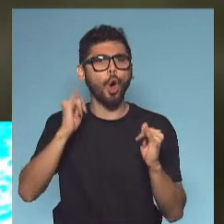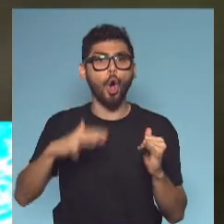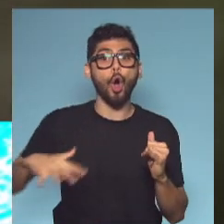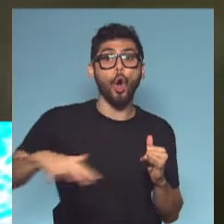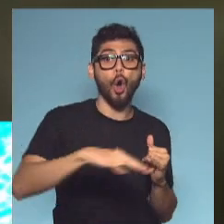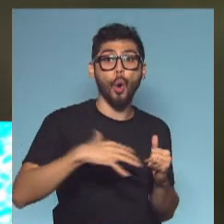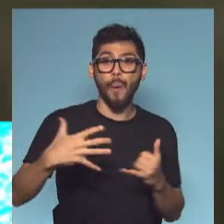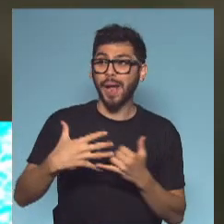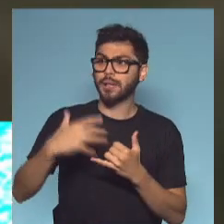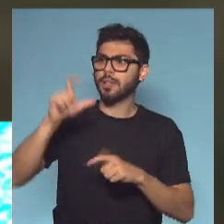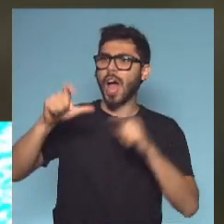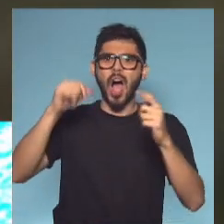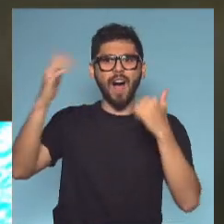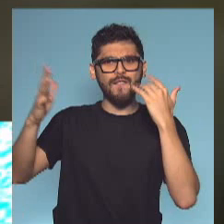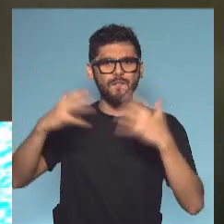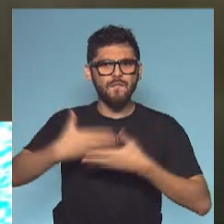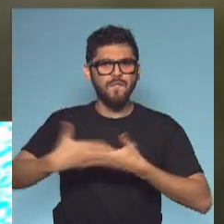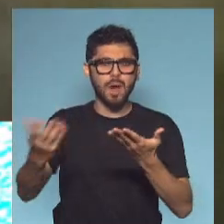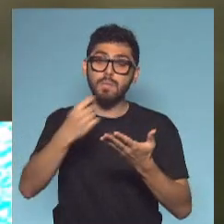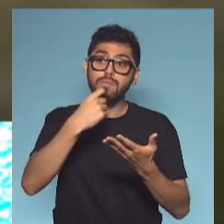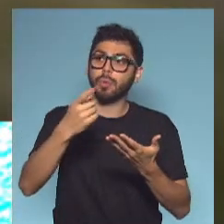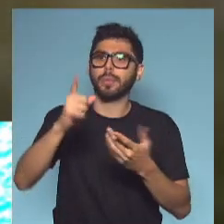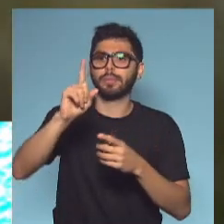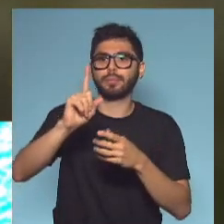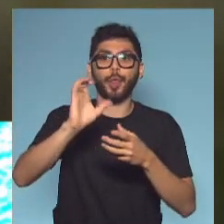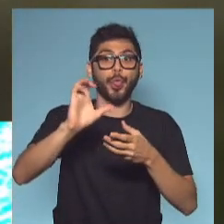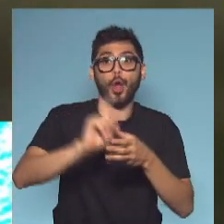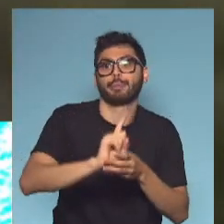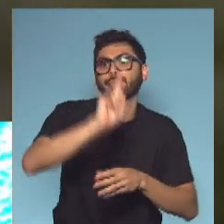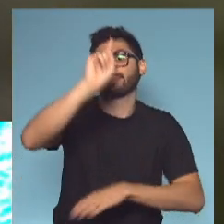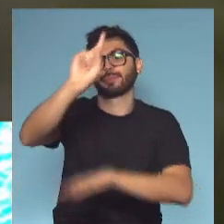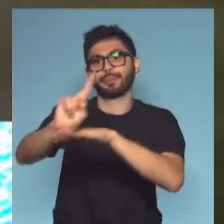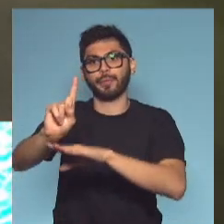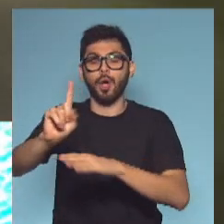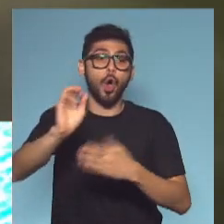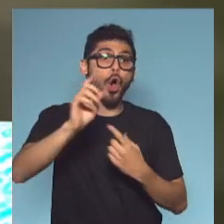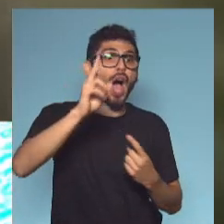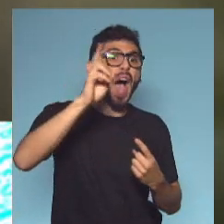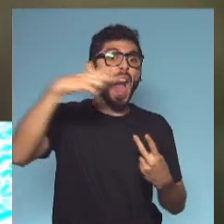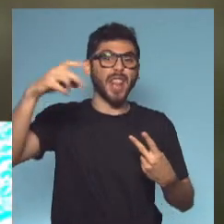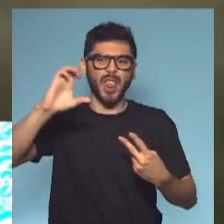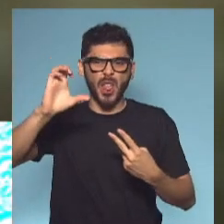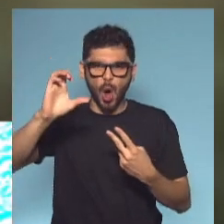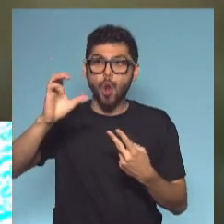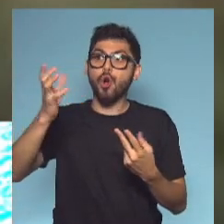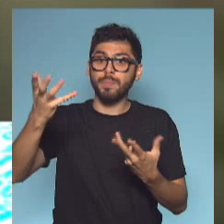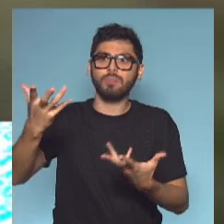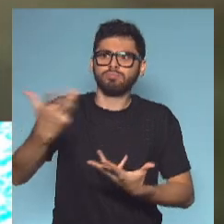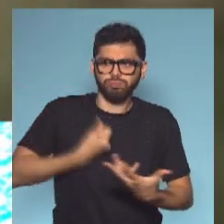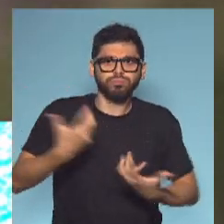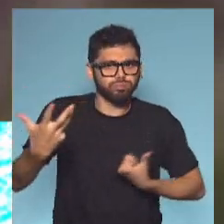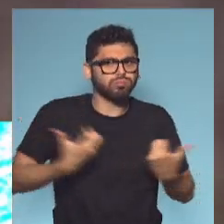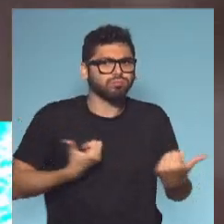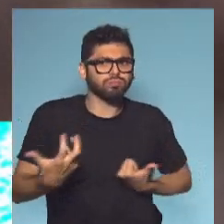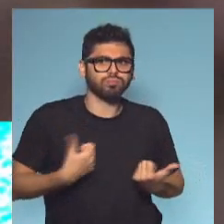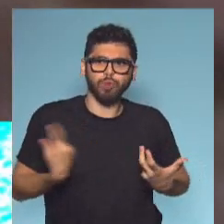en el exterior también, por ejemplo, hay activistas, hay artistas, hay muchas personas que nos dan aliento y que nosotros